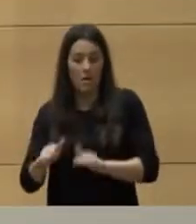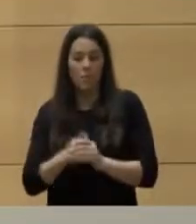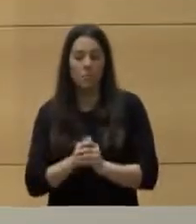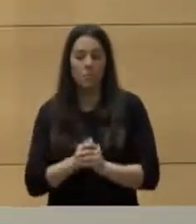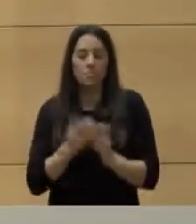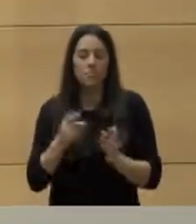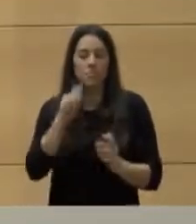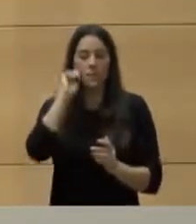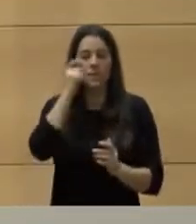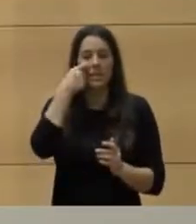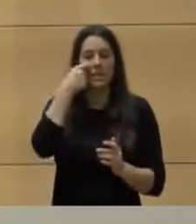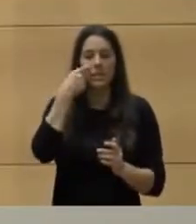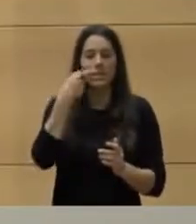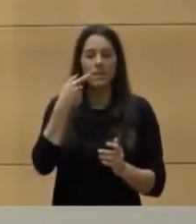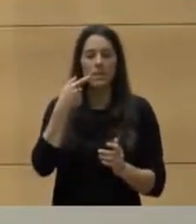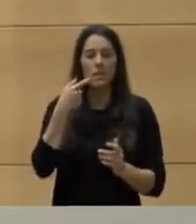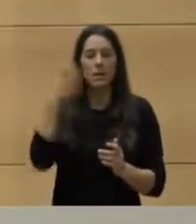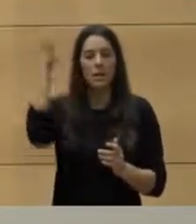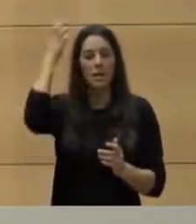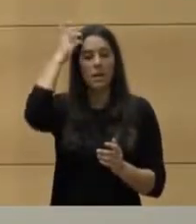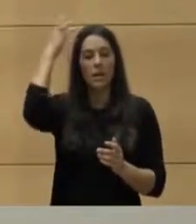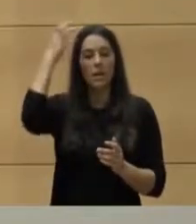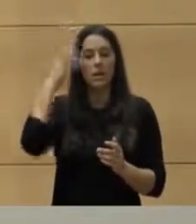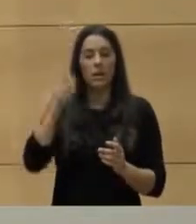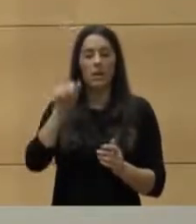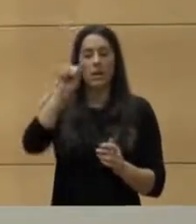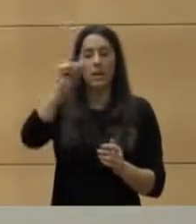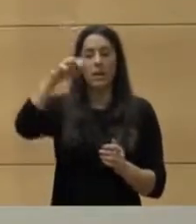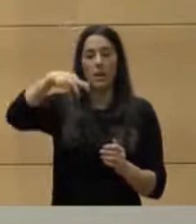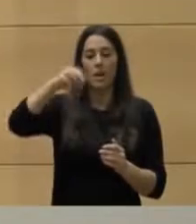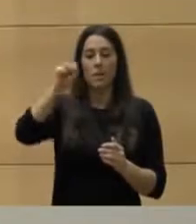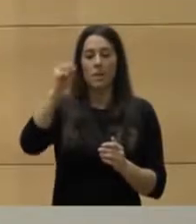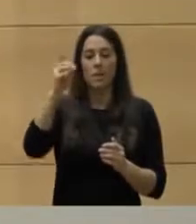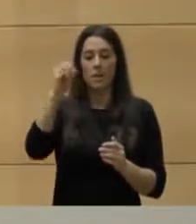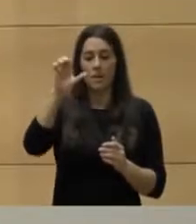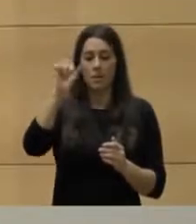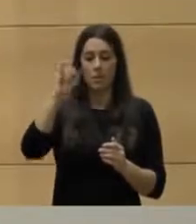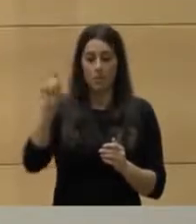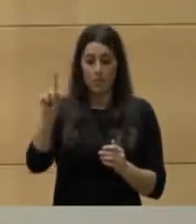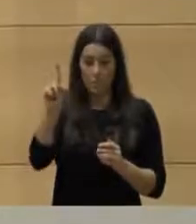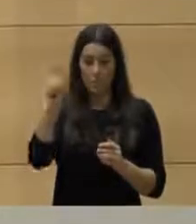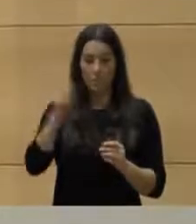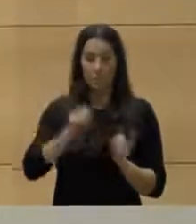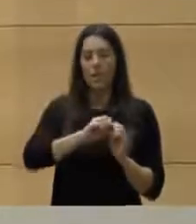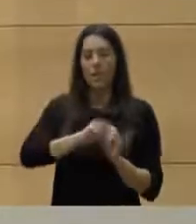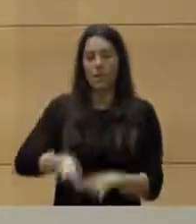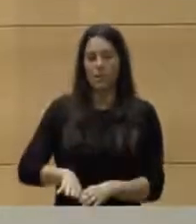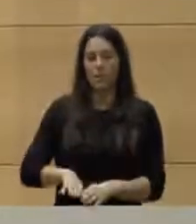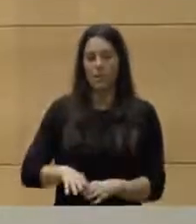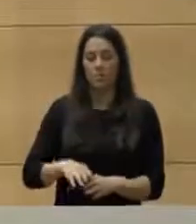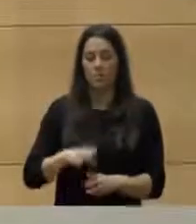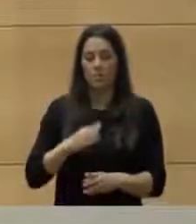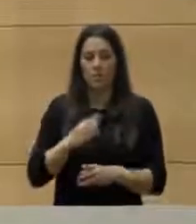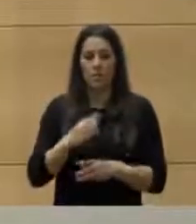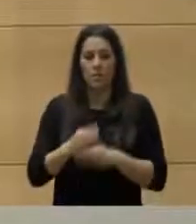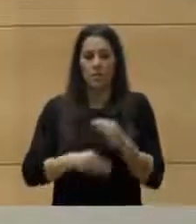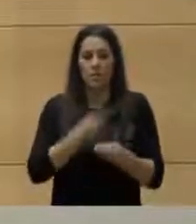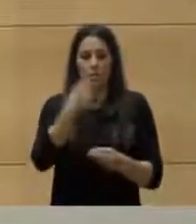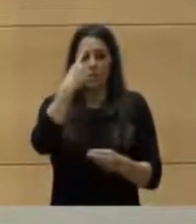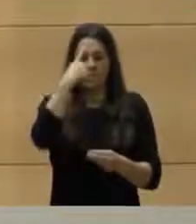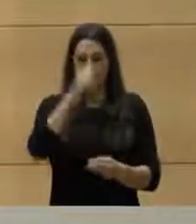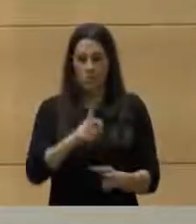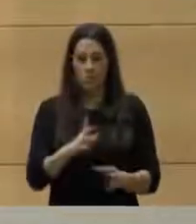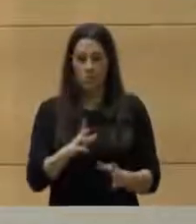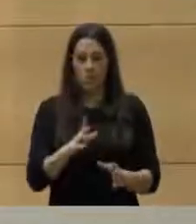enteran de que acaba de abdicar su majestad Amadeo I de Saboya. Y no saben qué hacer. Se han quedado sin